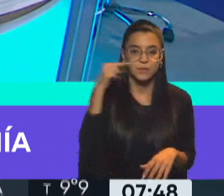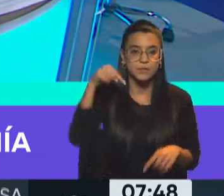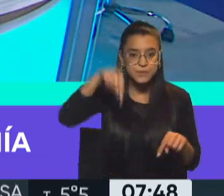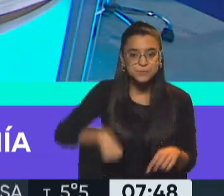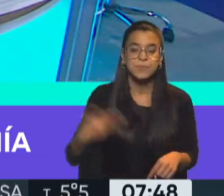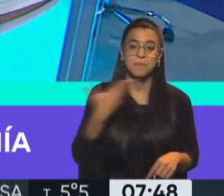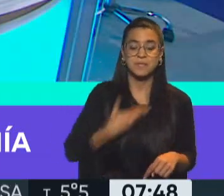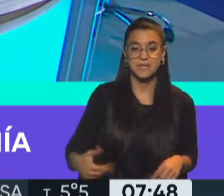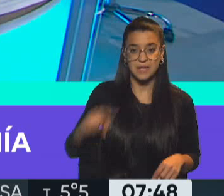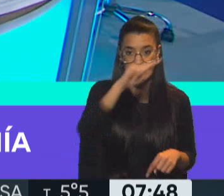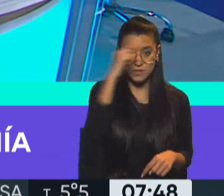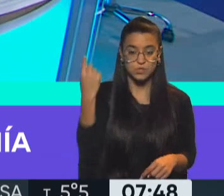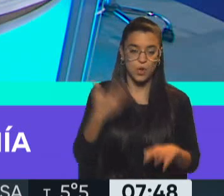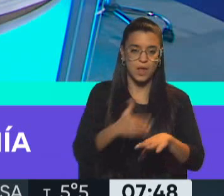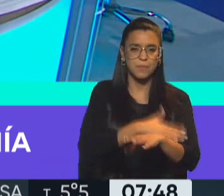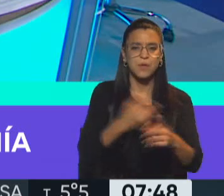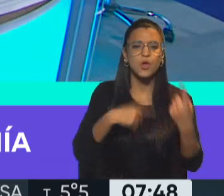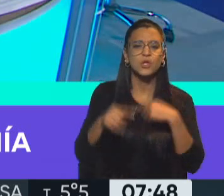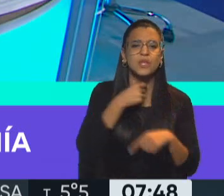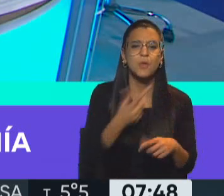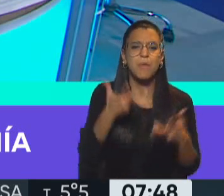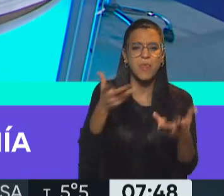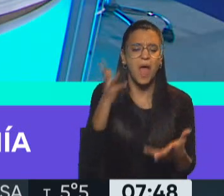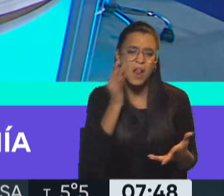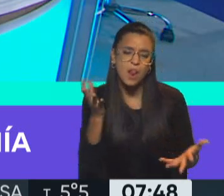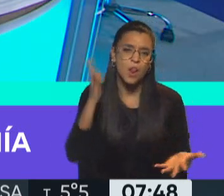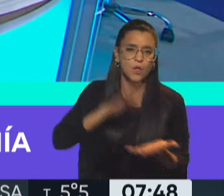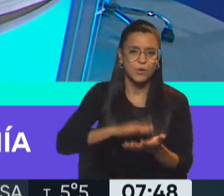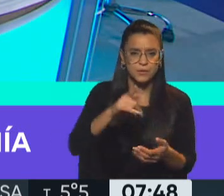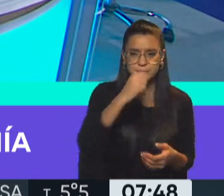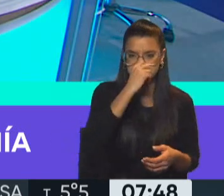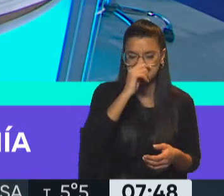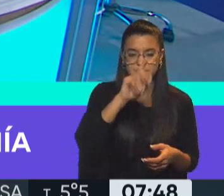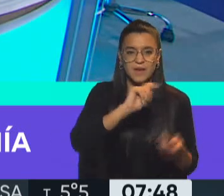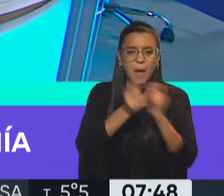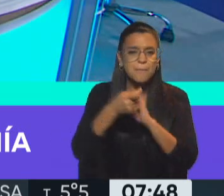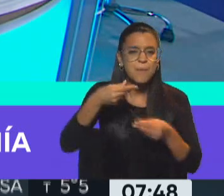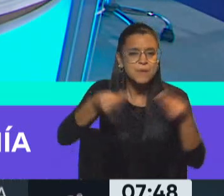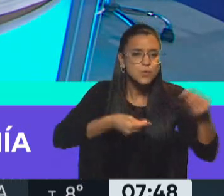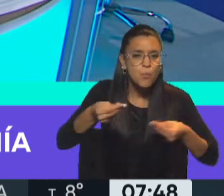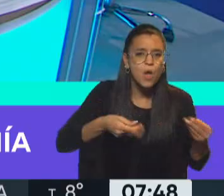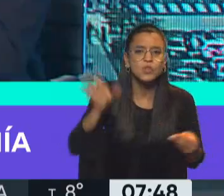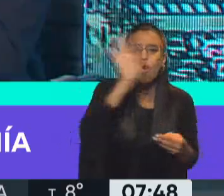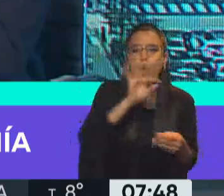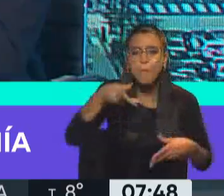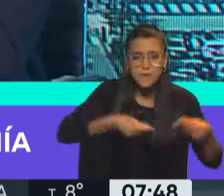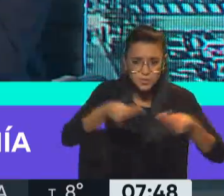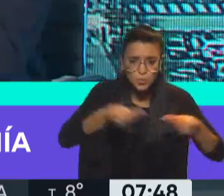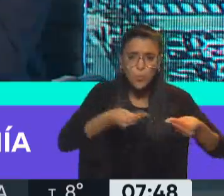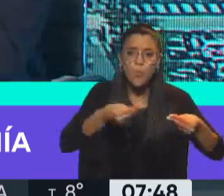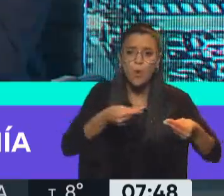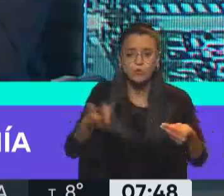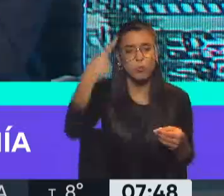su misión presidente la nación antes quiero una niñita sin esto habría que modificar el presupuesto o con el presupuesto